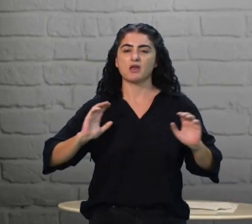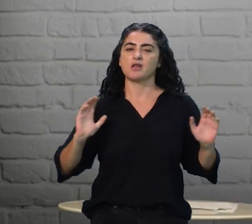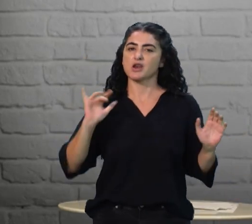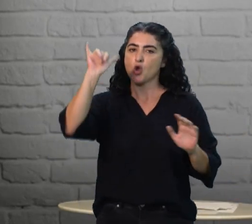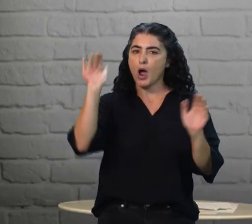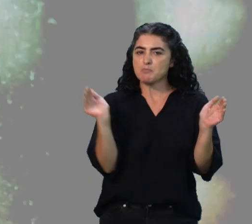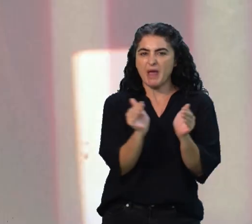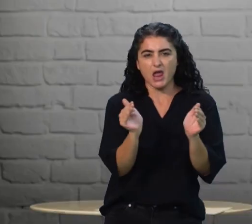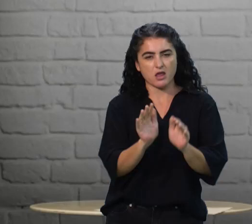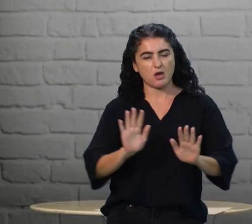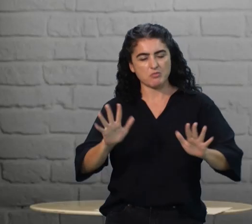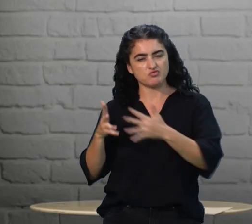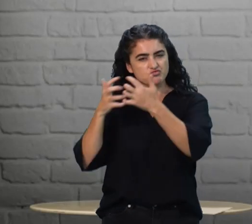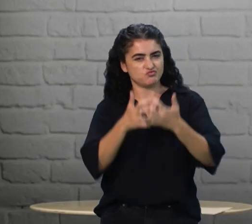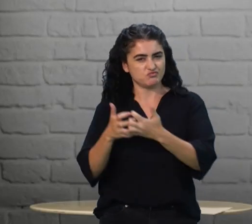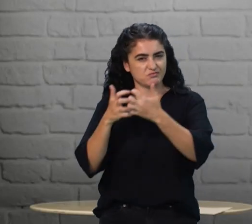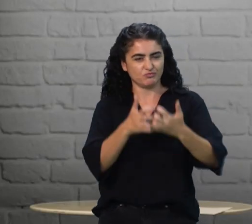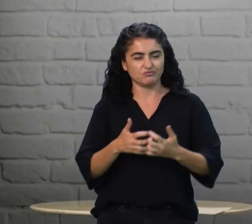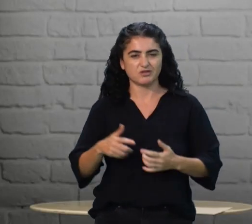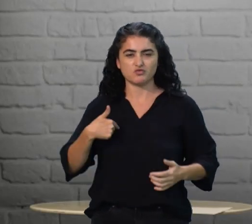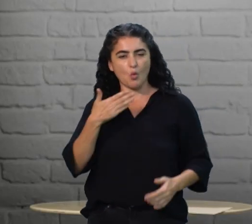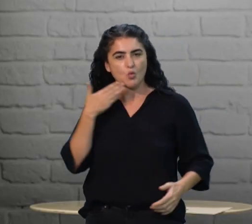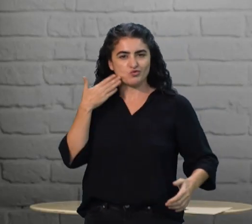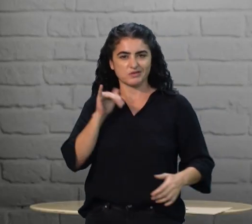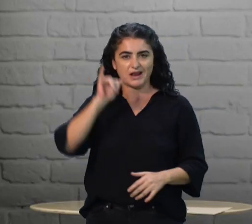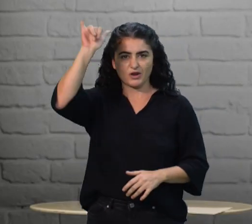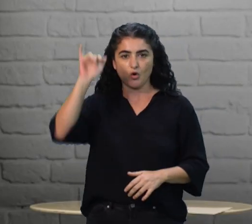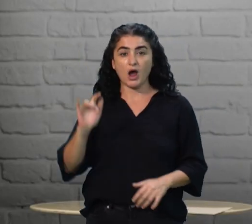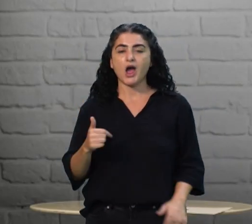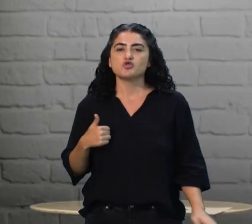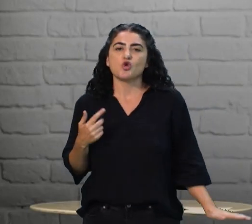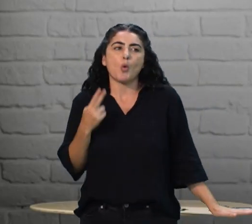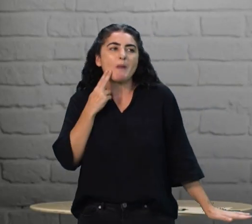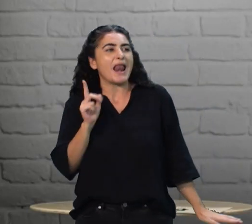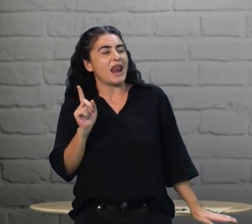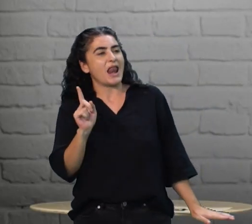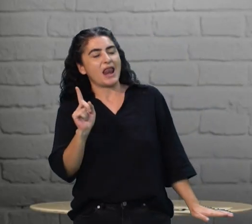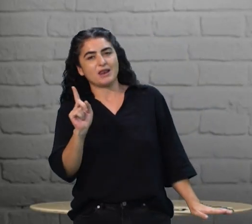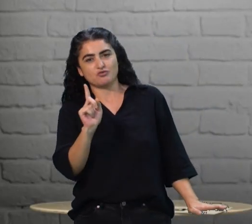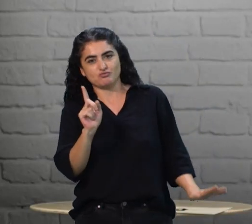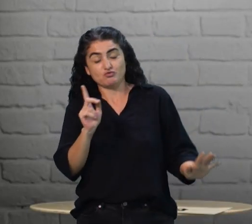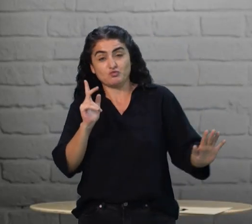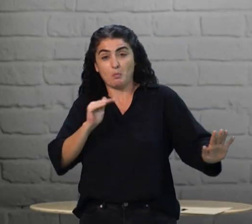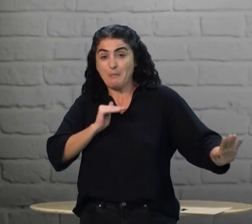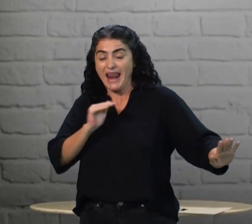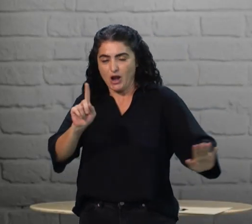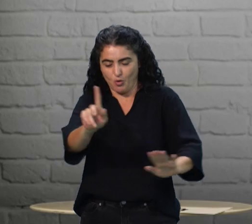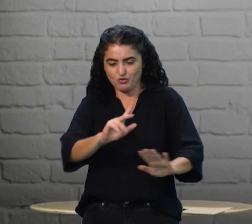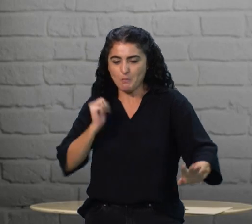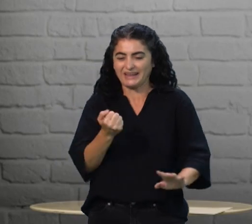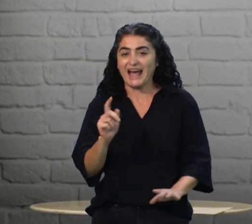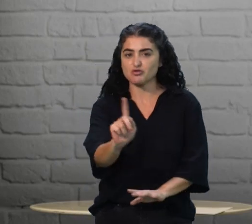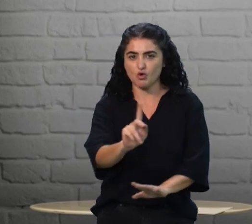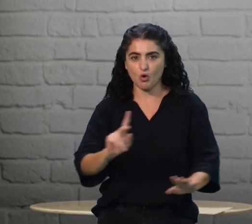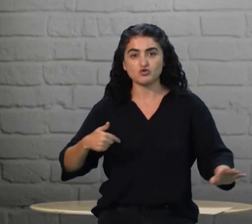riojana Ah yo no soy cruenta sabéis que soy de poesía y no Mato No mato pero